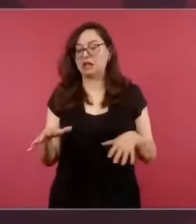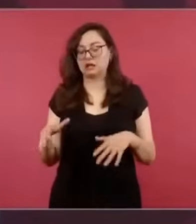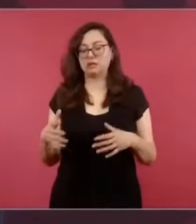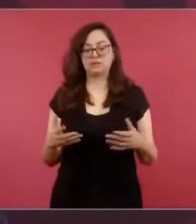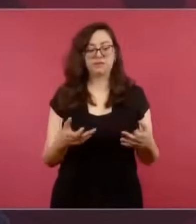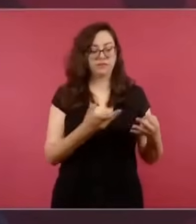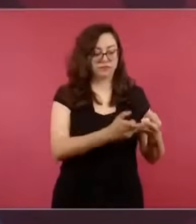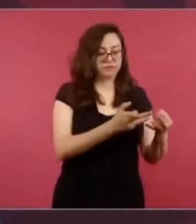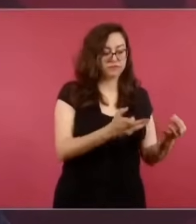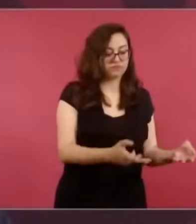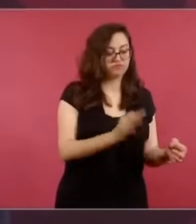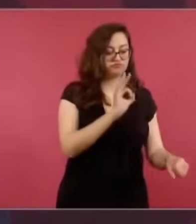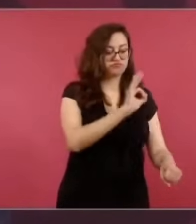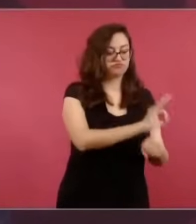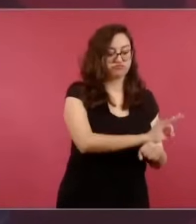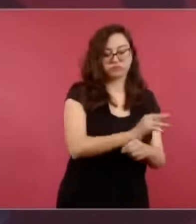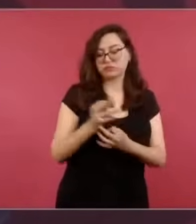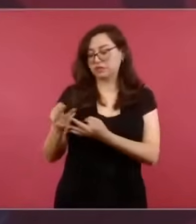parque